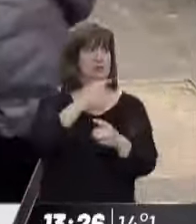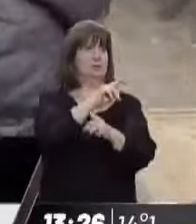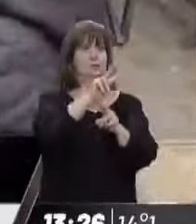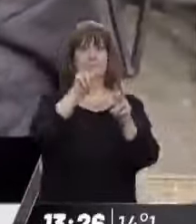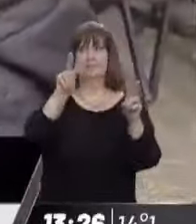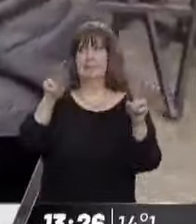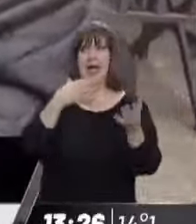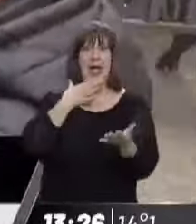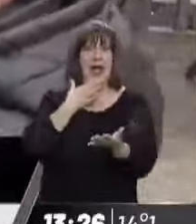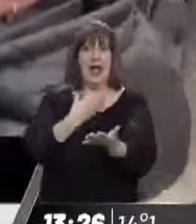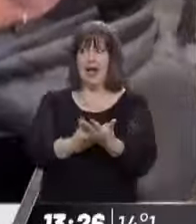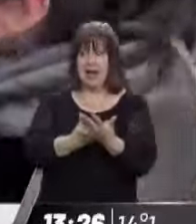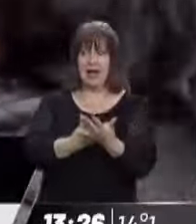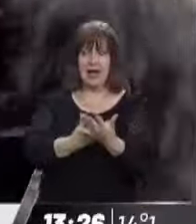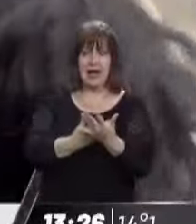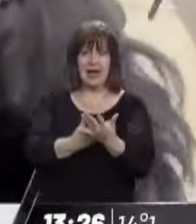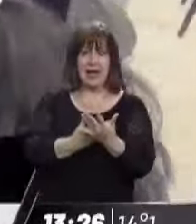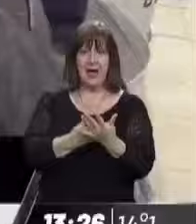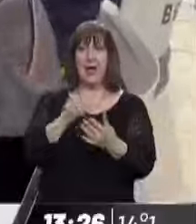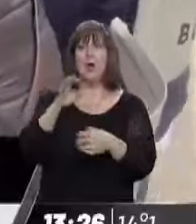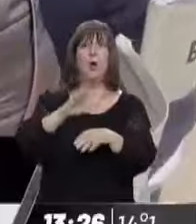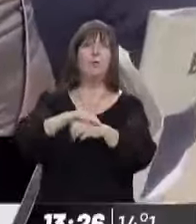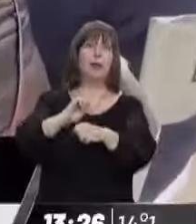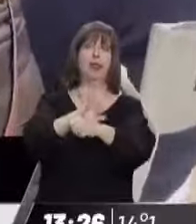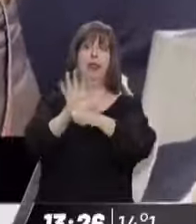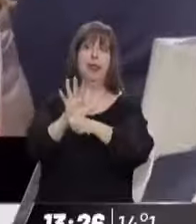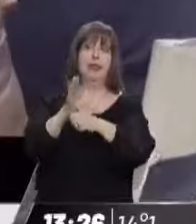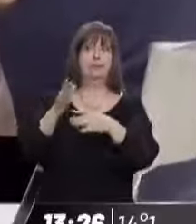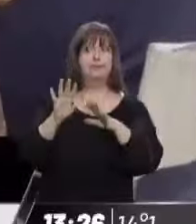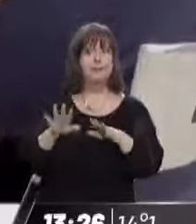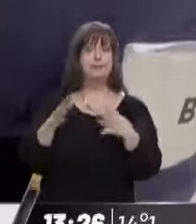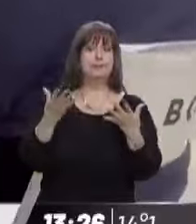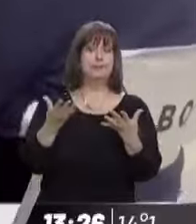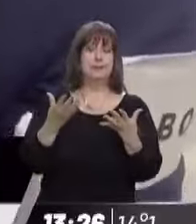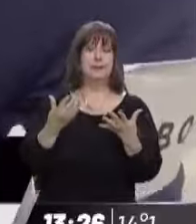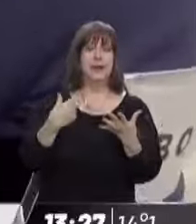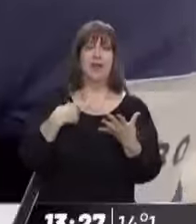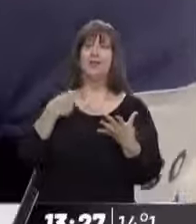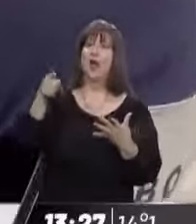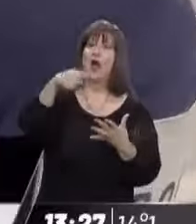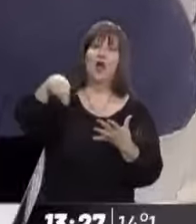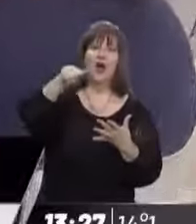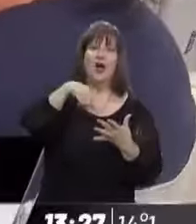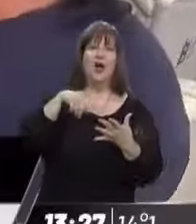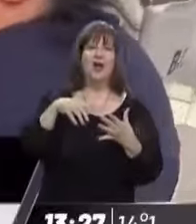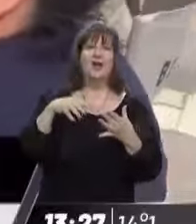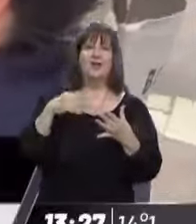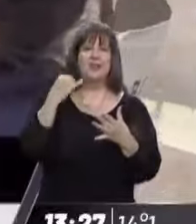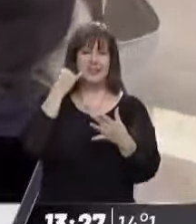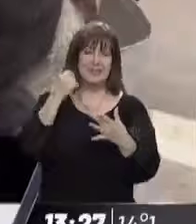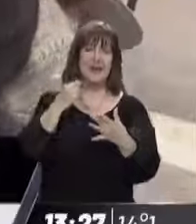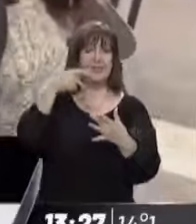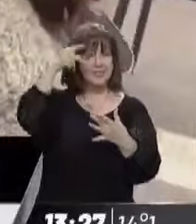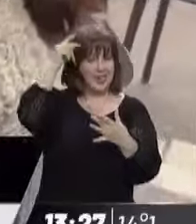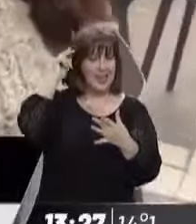tiempo. Es que la epidemia, pues hija, eso nos paró. Y ellas somos todas un centro madre allá